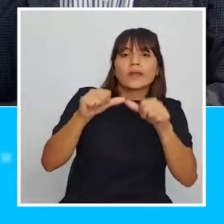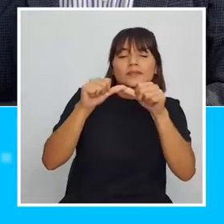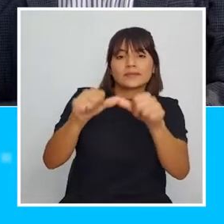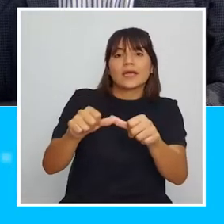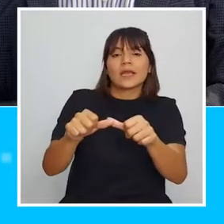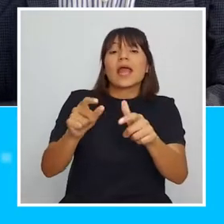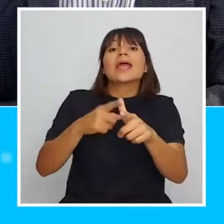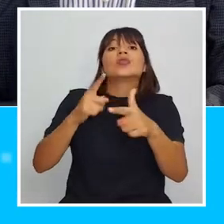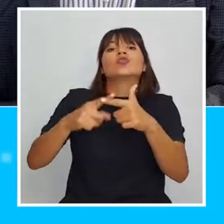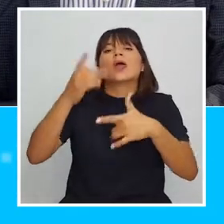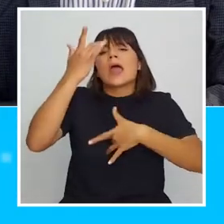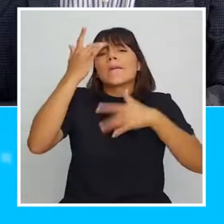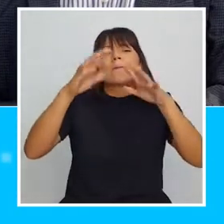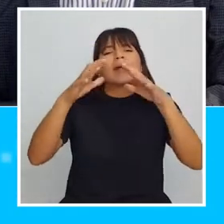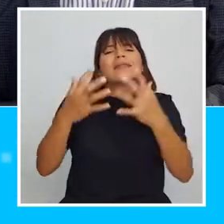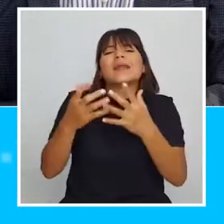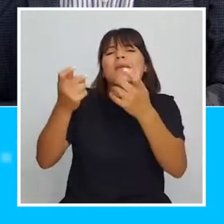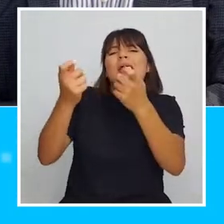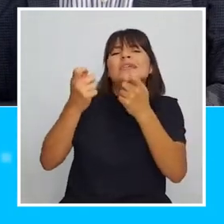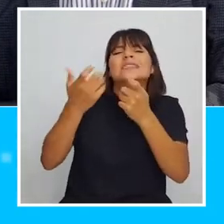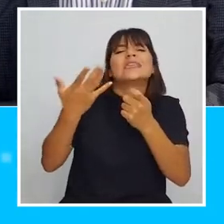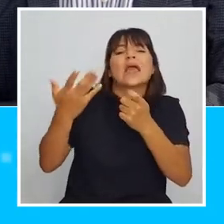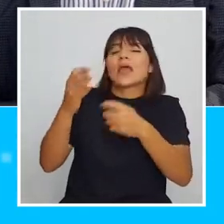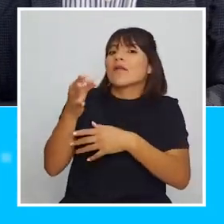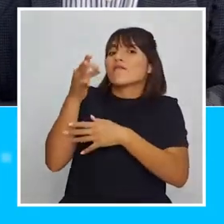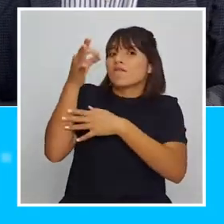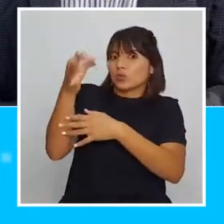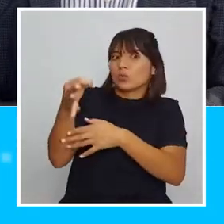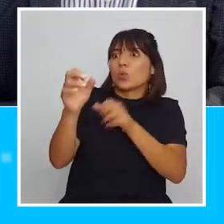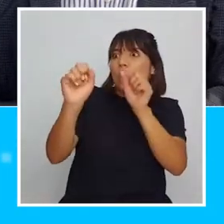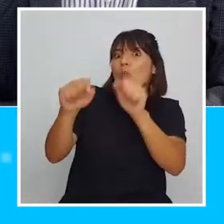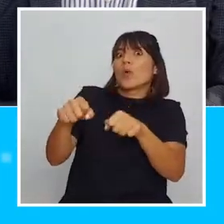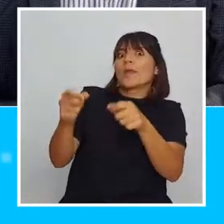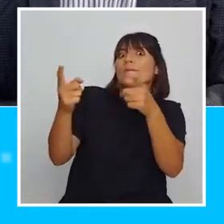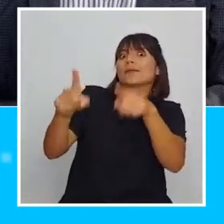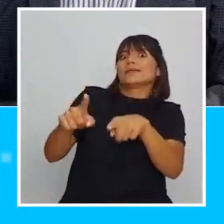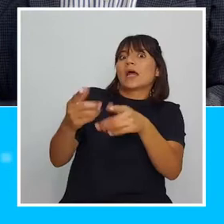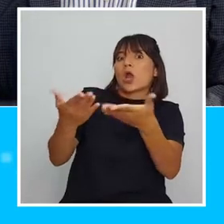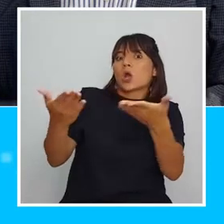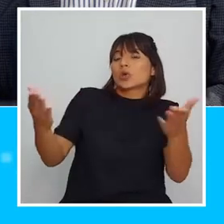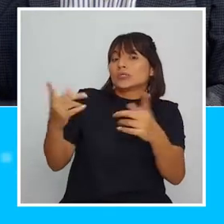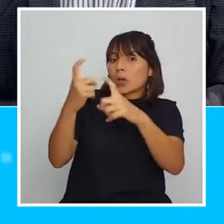a todos de que el futuro puede traernos cosas complicadas. Y entonces